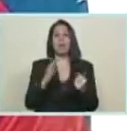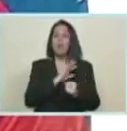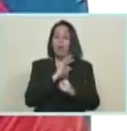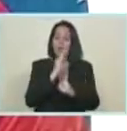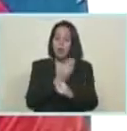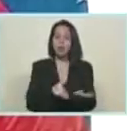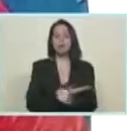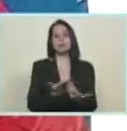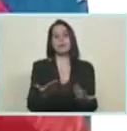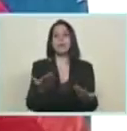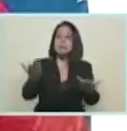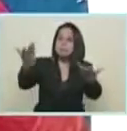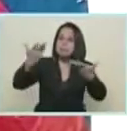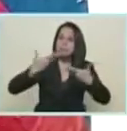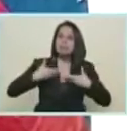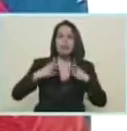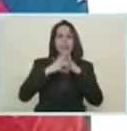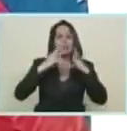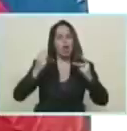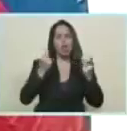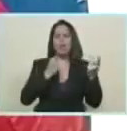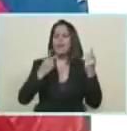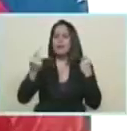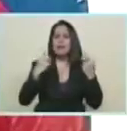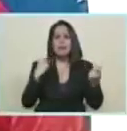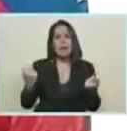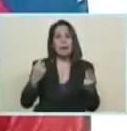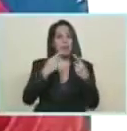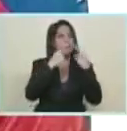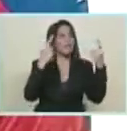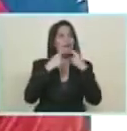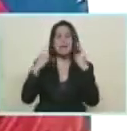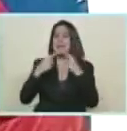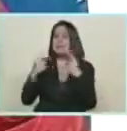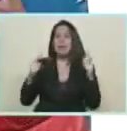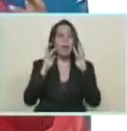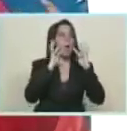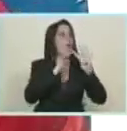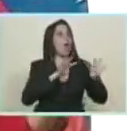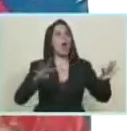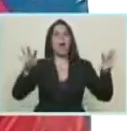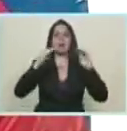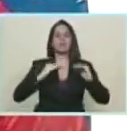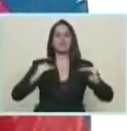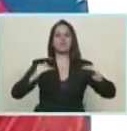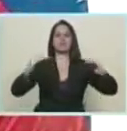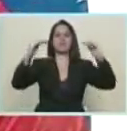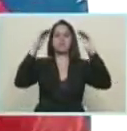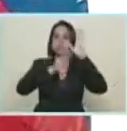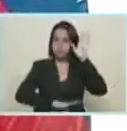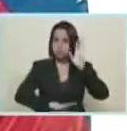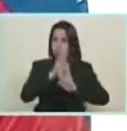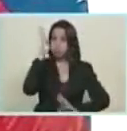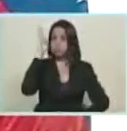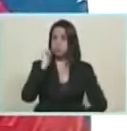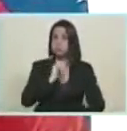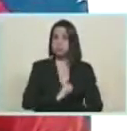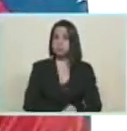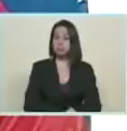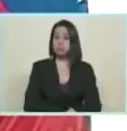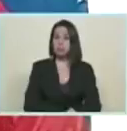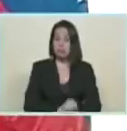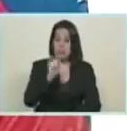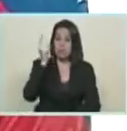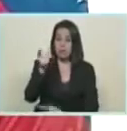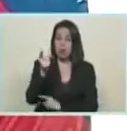poderosa que aporte todos sus recursos a la diversificación hermosa que va creciendo Vilma Mora y que está bajo